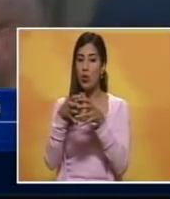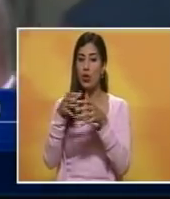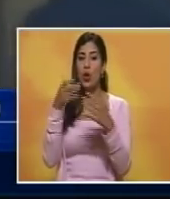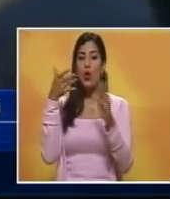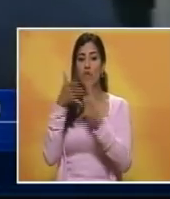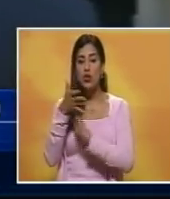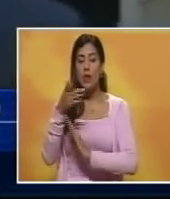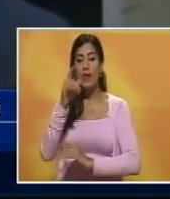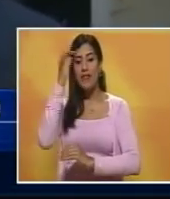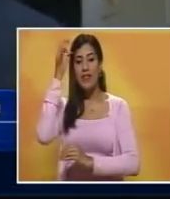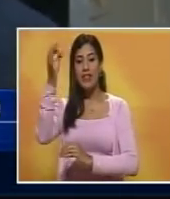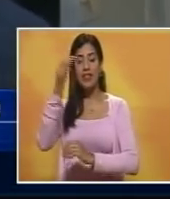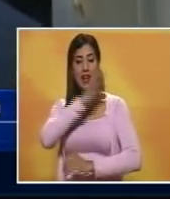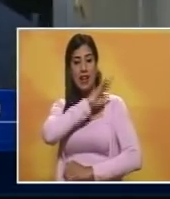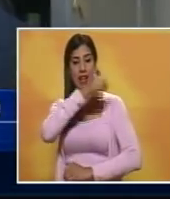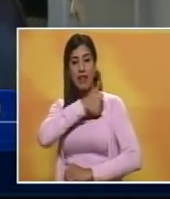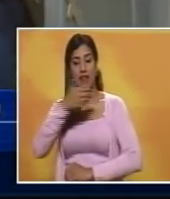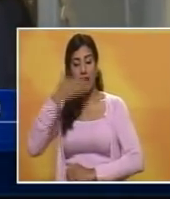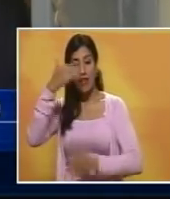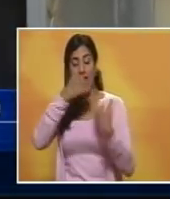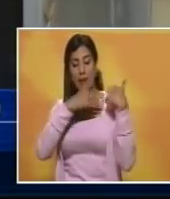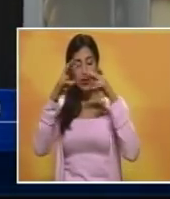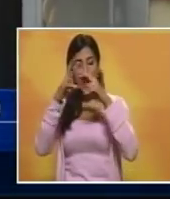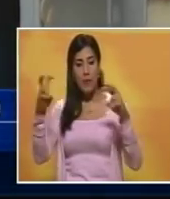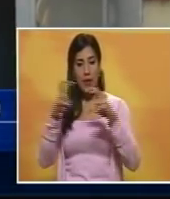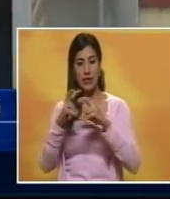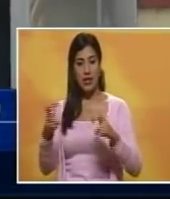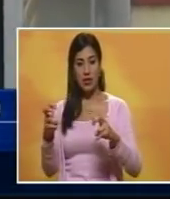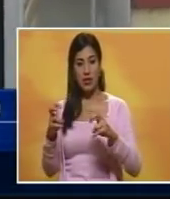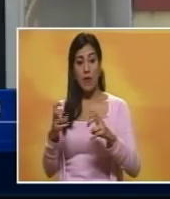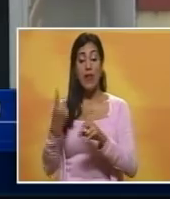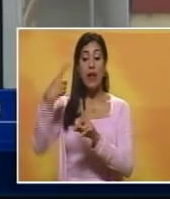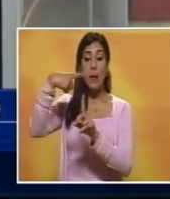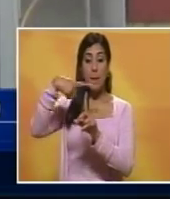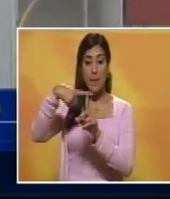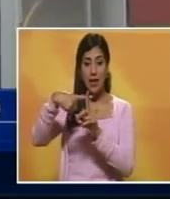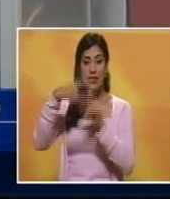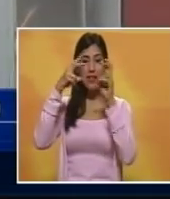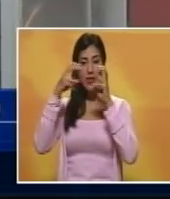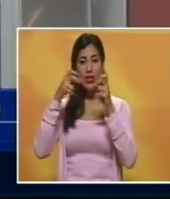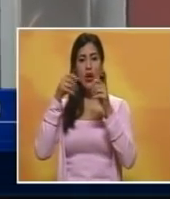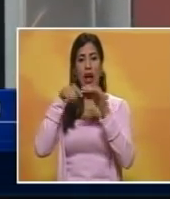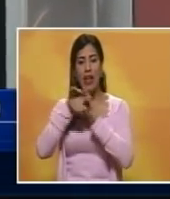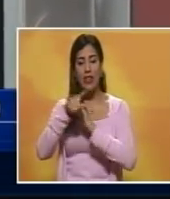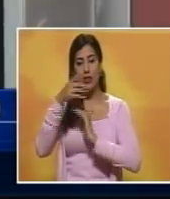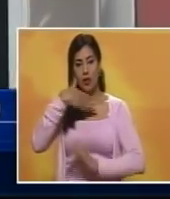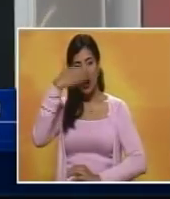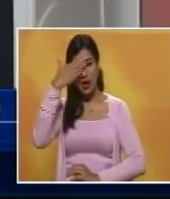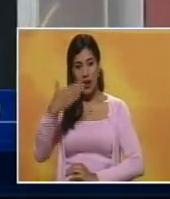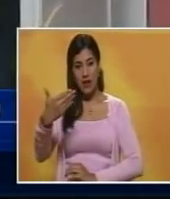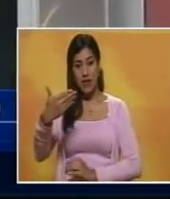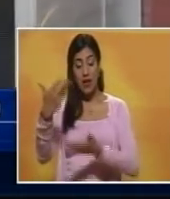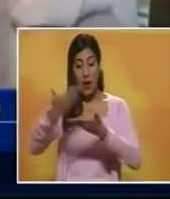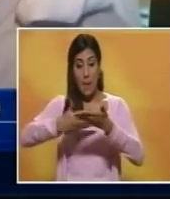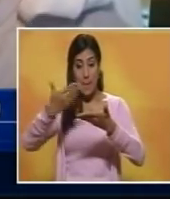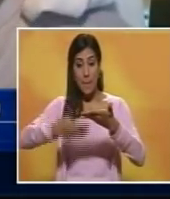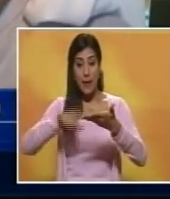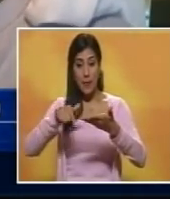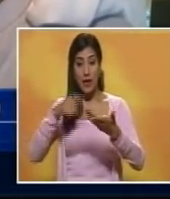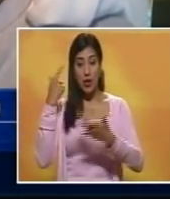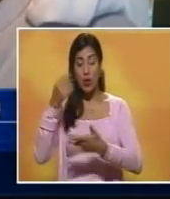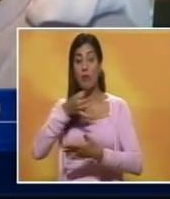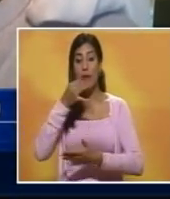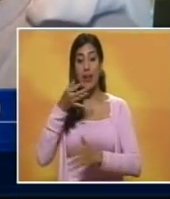Estambul con el fiscal jefe saudí encargado de investigar el caso y quien además inspeccionó el consulado saudí. En el documento, el